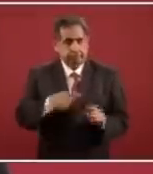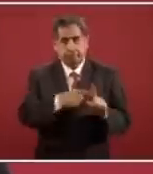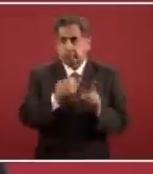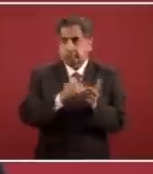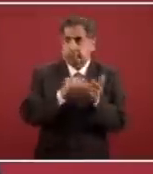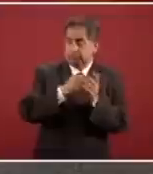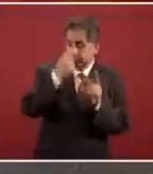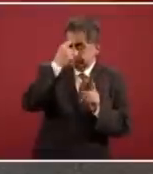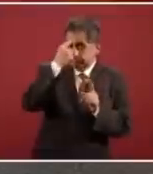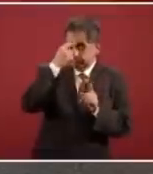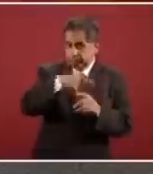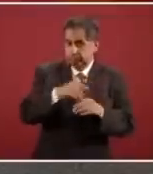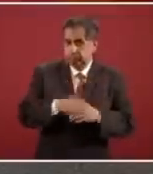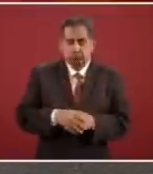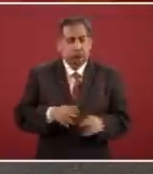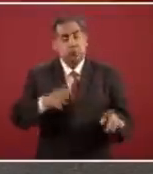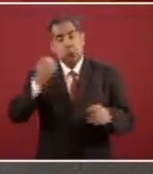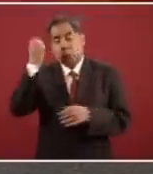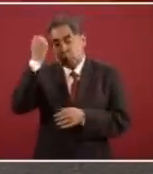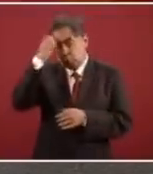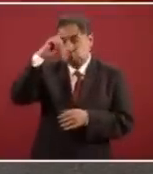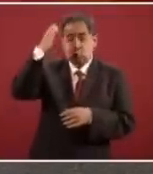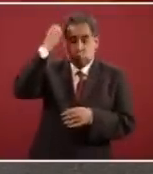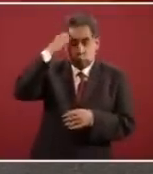prevalece, dicen, la experiencia.